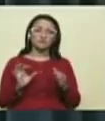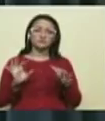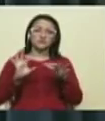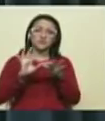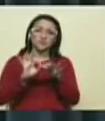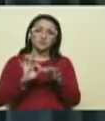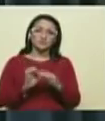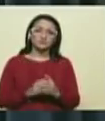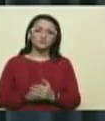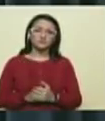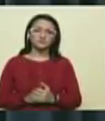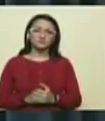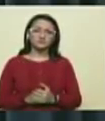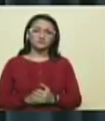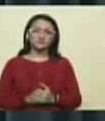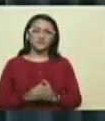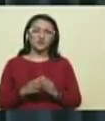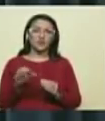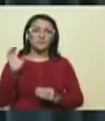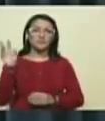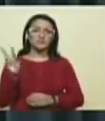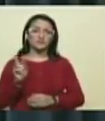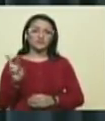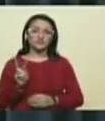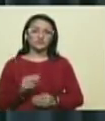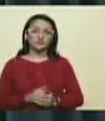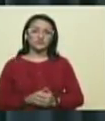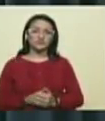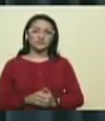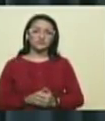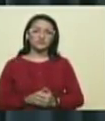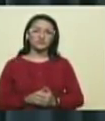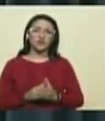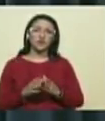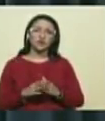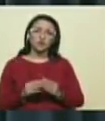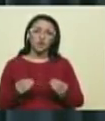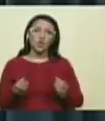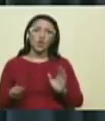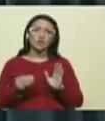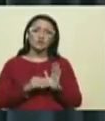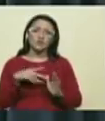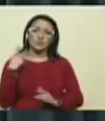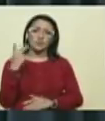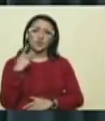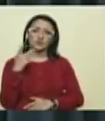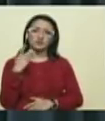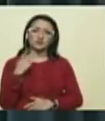reunificación de toda la patria venezolana, donde todas y todos volvamos a la política,